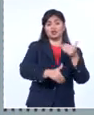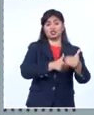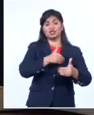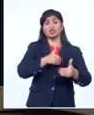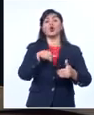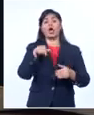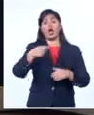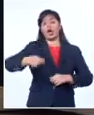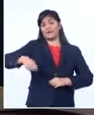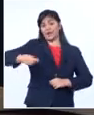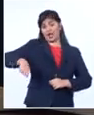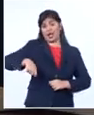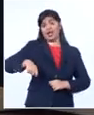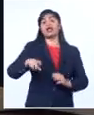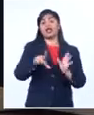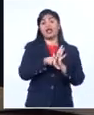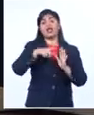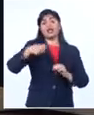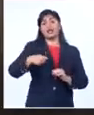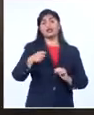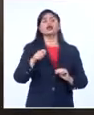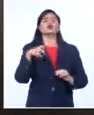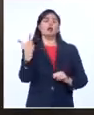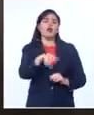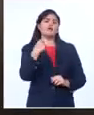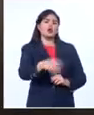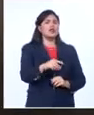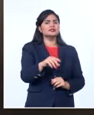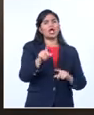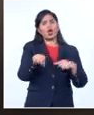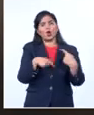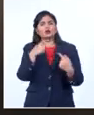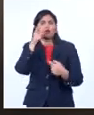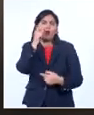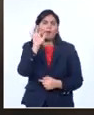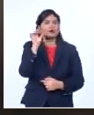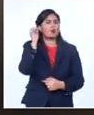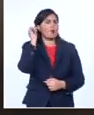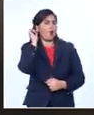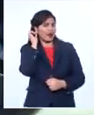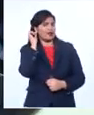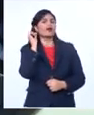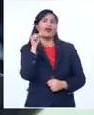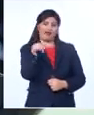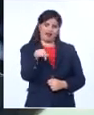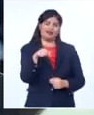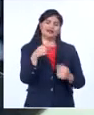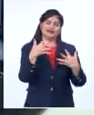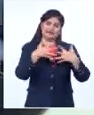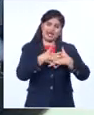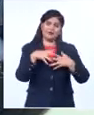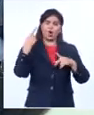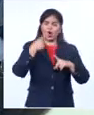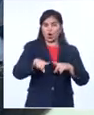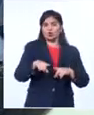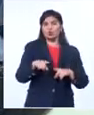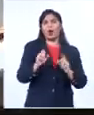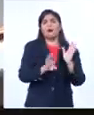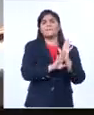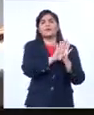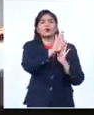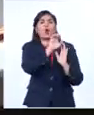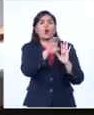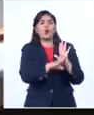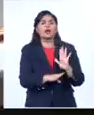del código penal, la violencia de género, acompañado con el programa de adelanto de la mujer, entre otras normativas,